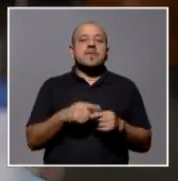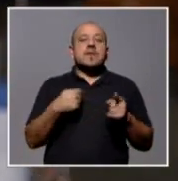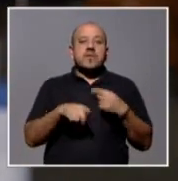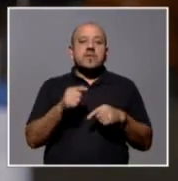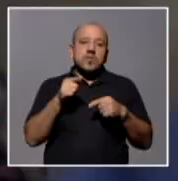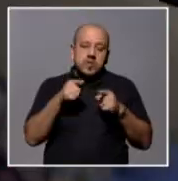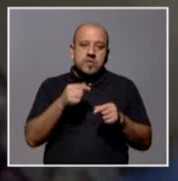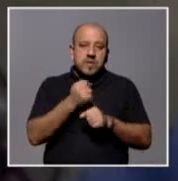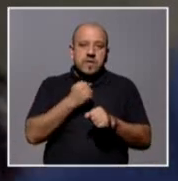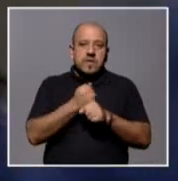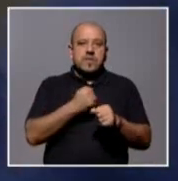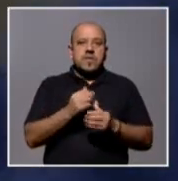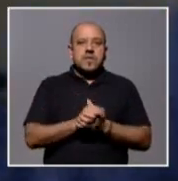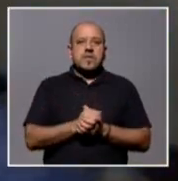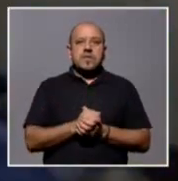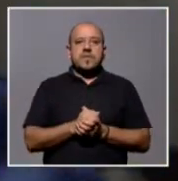venimos trabajando.